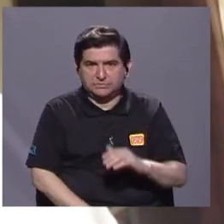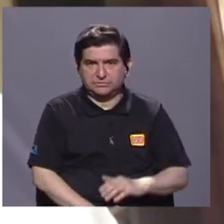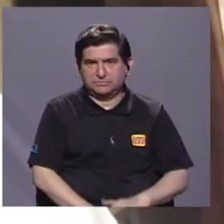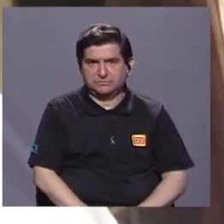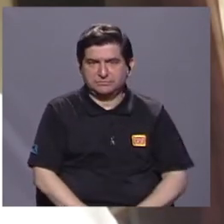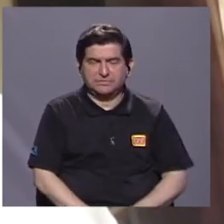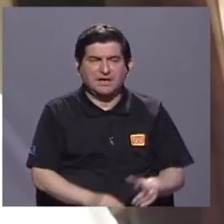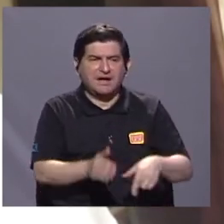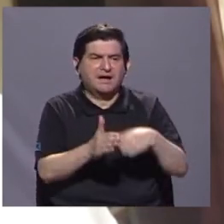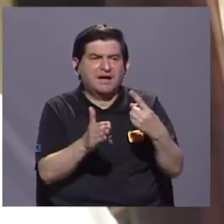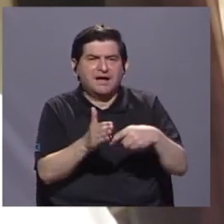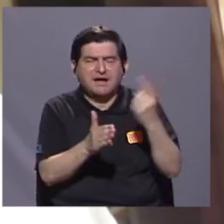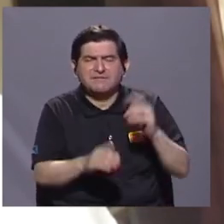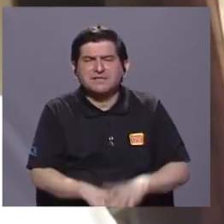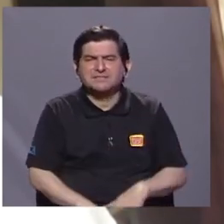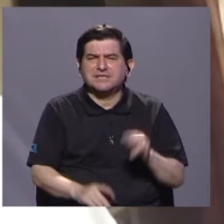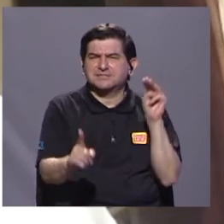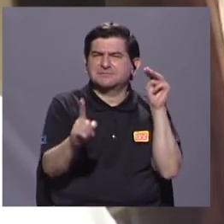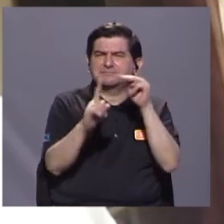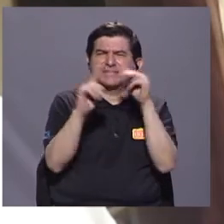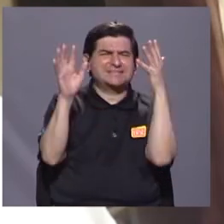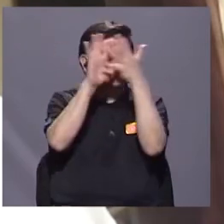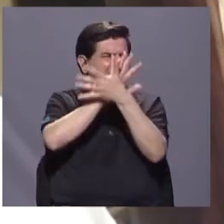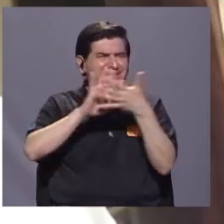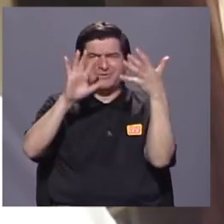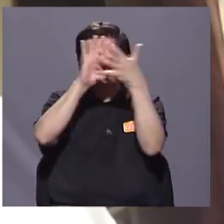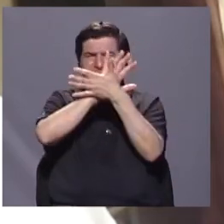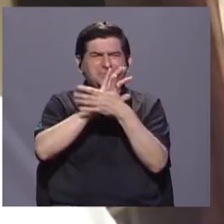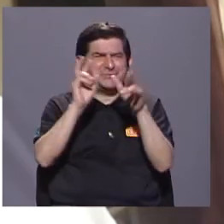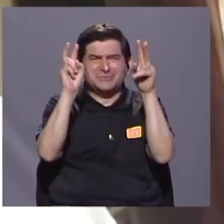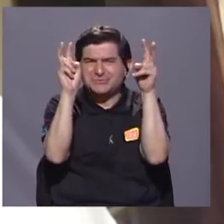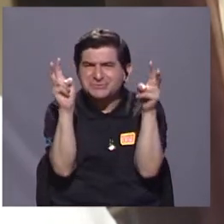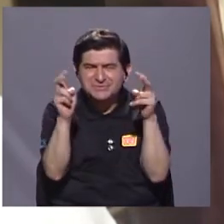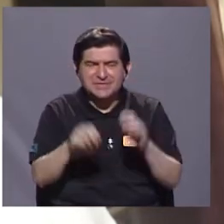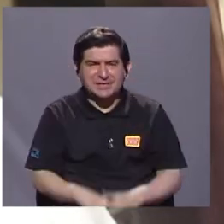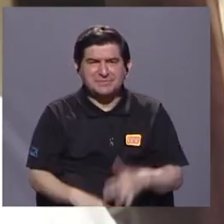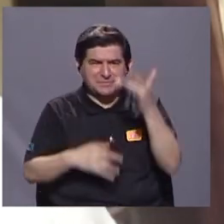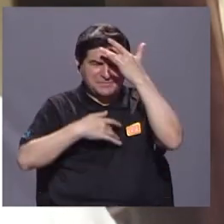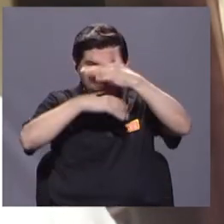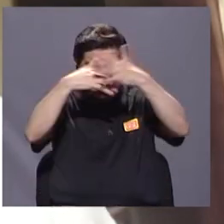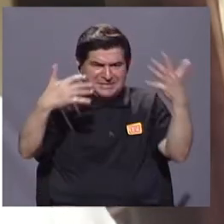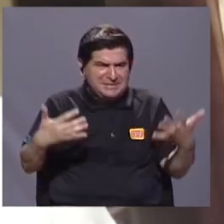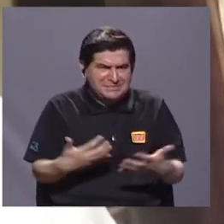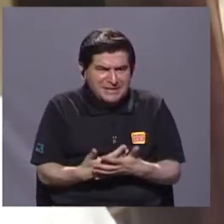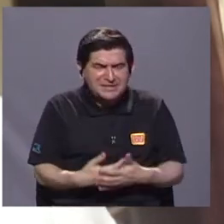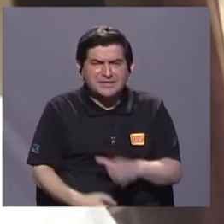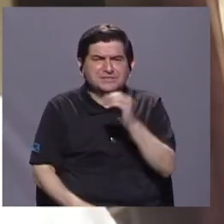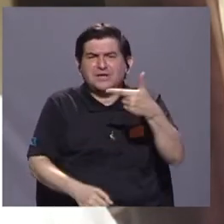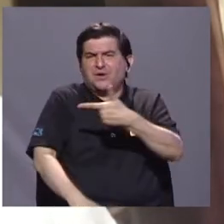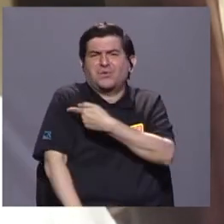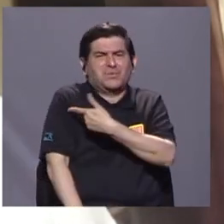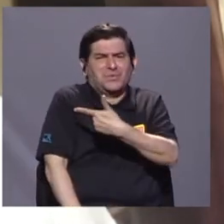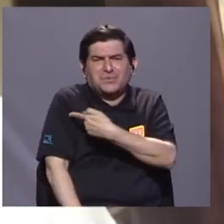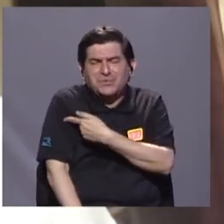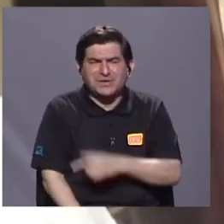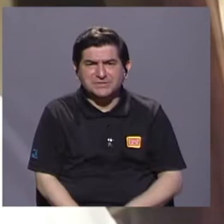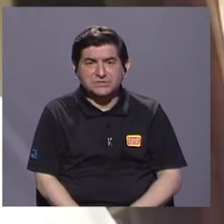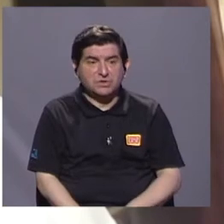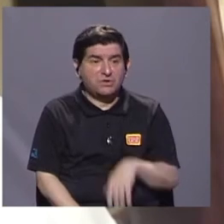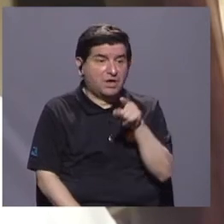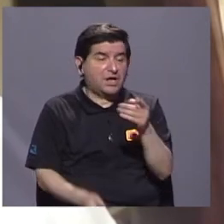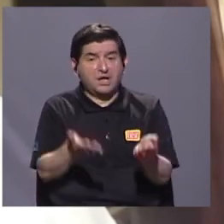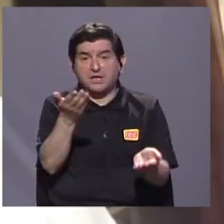en algunos momentos envió mensajes confusos sobre el tema de la pandemia, sobre el tema de la vacunación, lo cual le pudieron